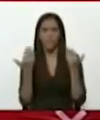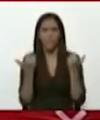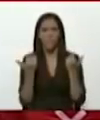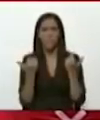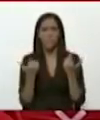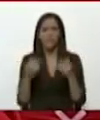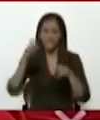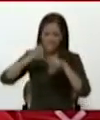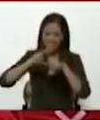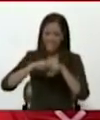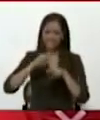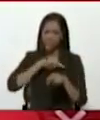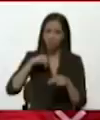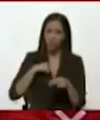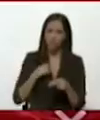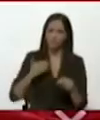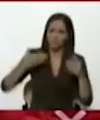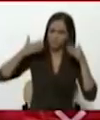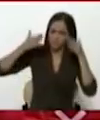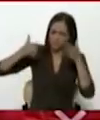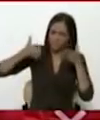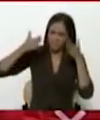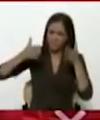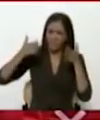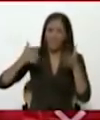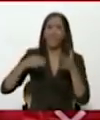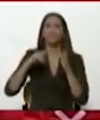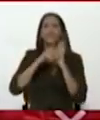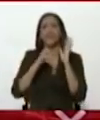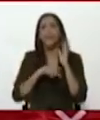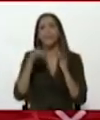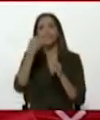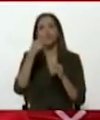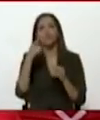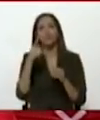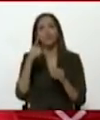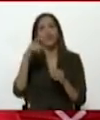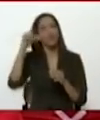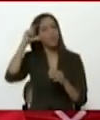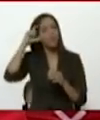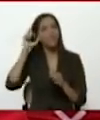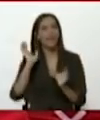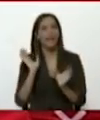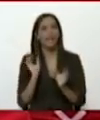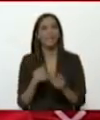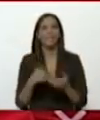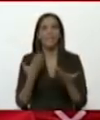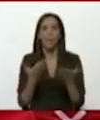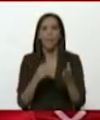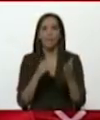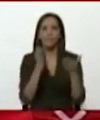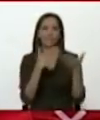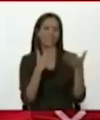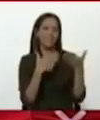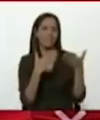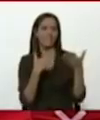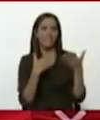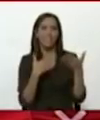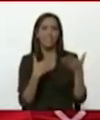Venga, se sienta aquí con nosotros y hace un programa de zurda conducta un día y le damos el manual del